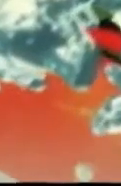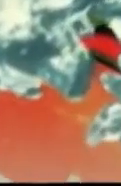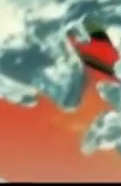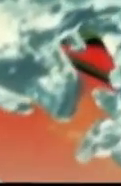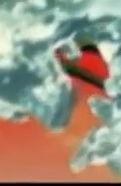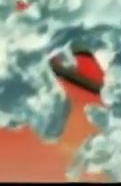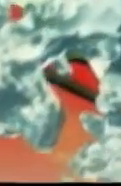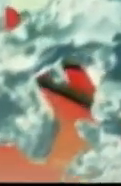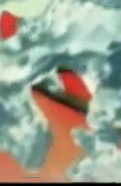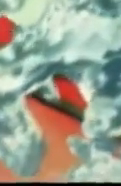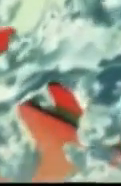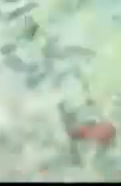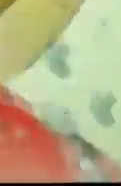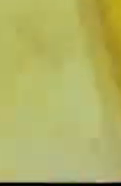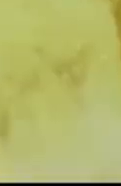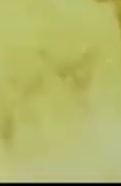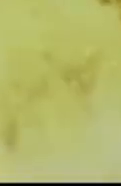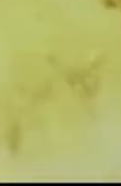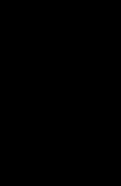a mí